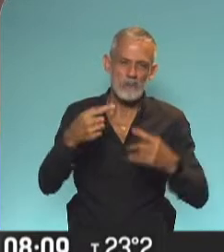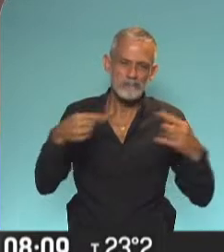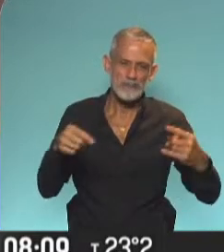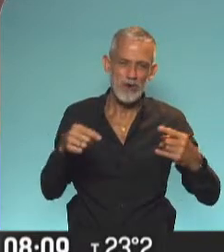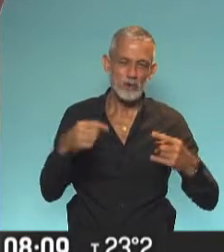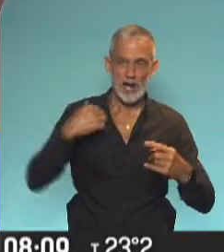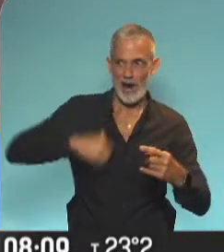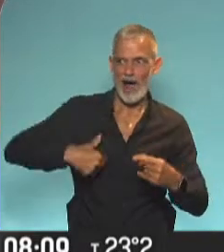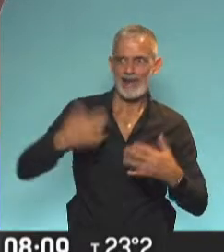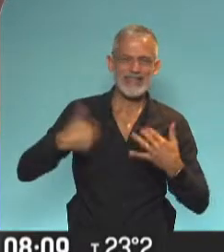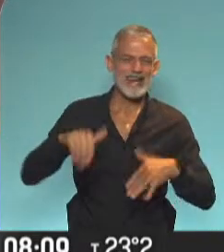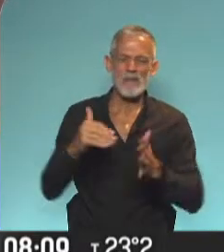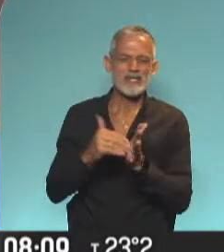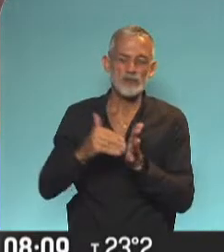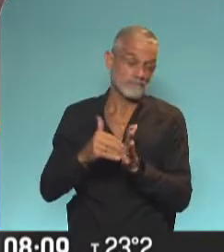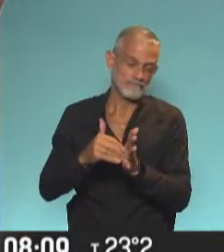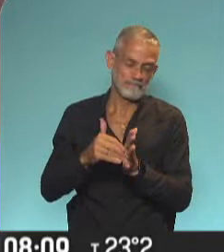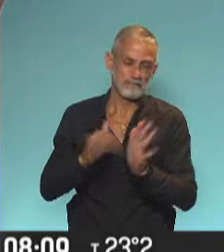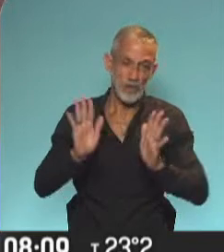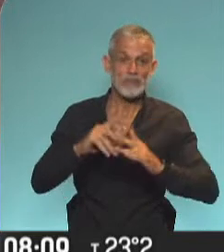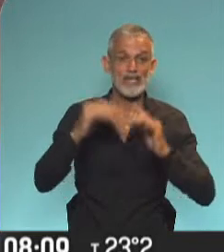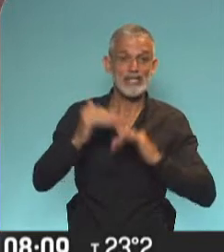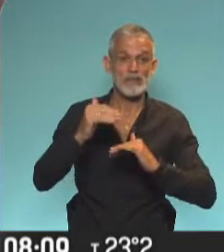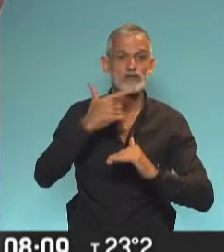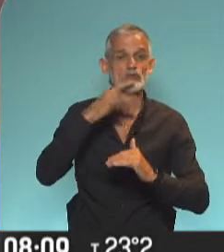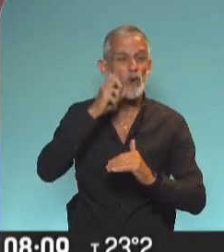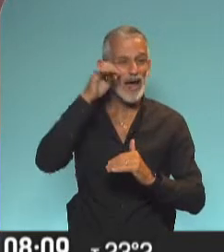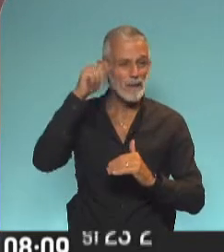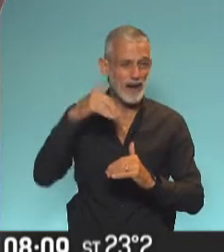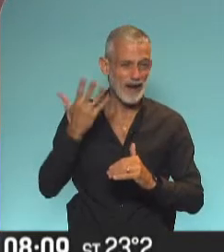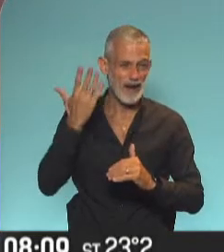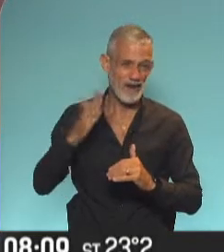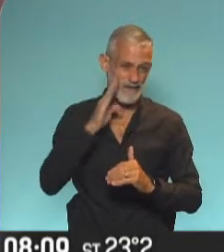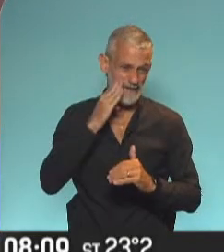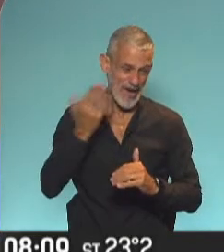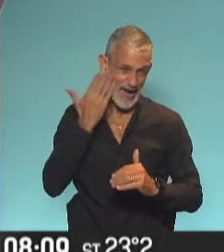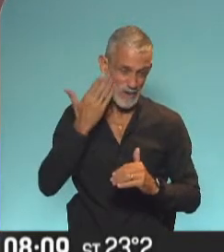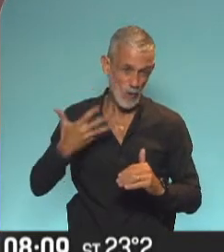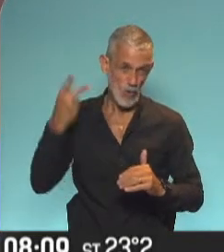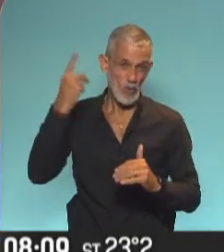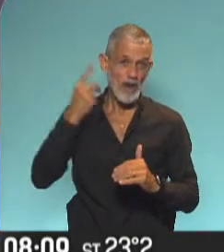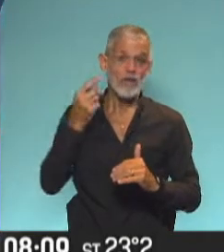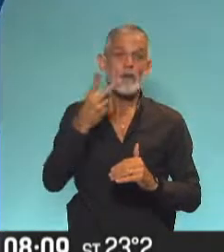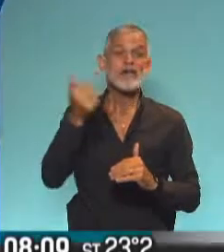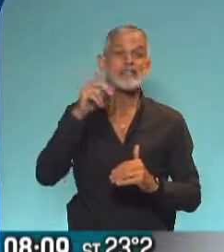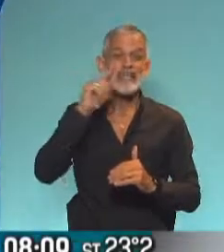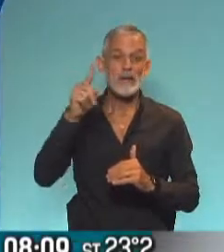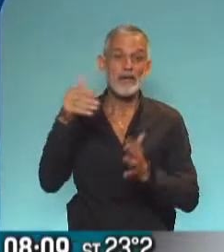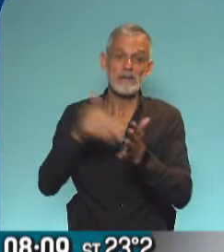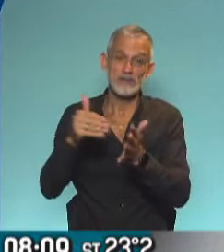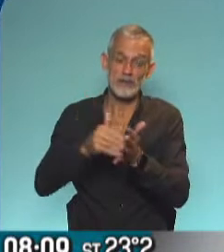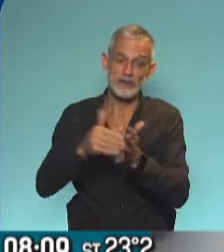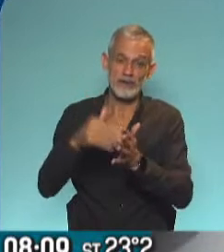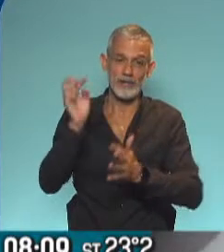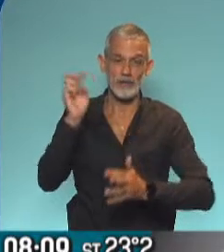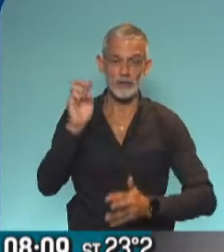super cartera millonaria? Y bueno, obviamente Mark Zuckerberg de Facebook le fue muy bien también, 26 mil millones de dólares. Estamos